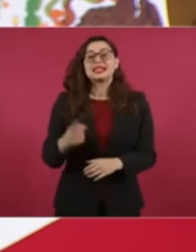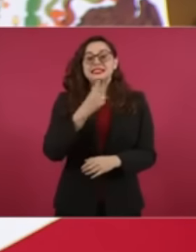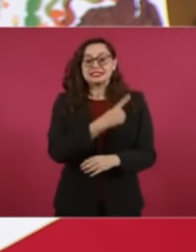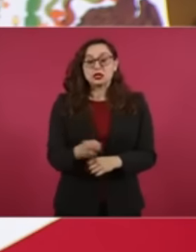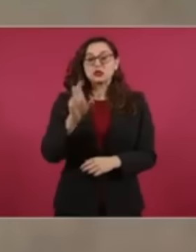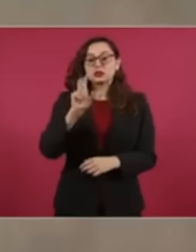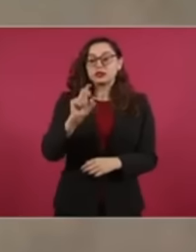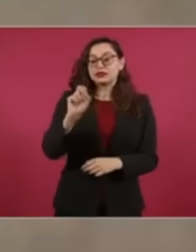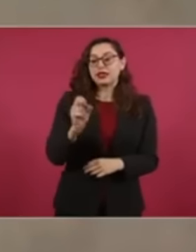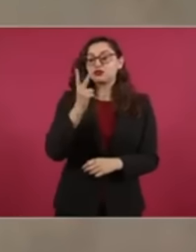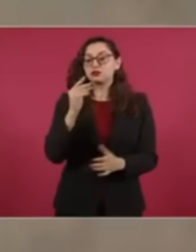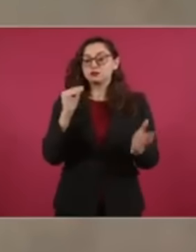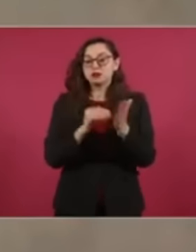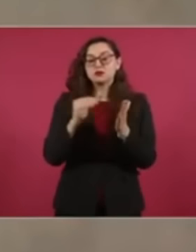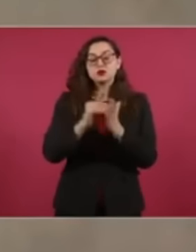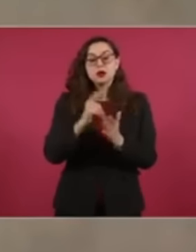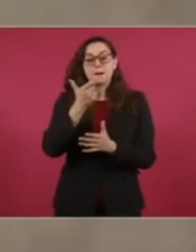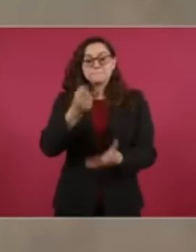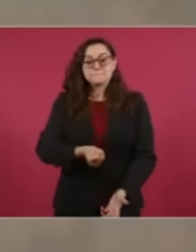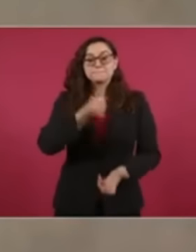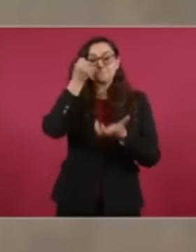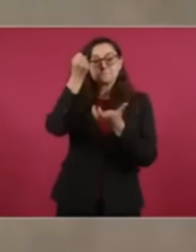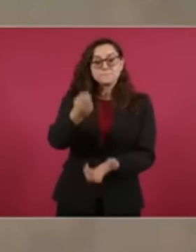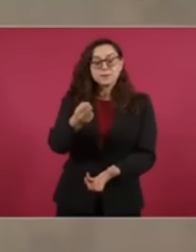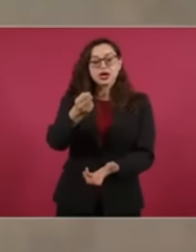132 mil millones de pesos para financiar